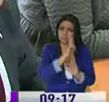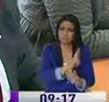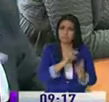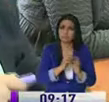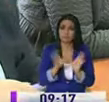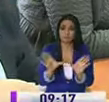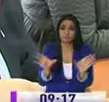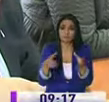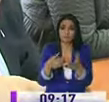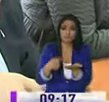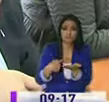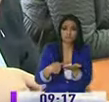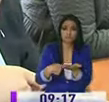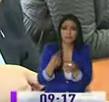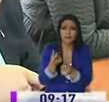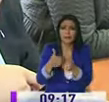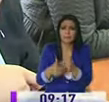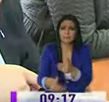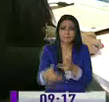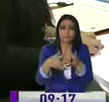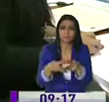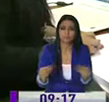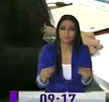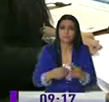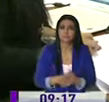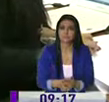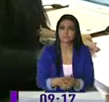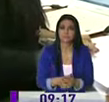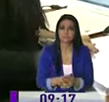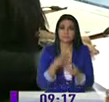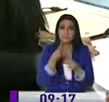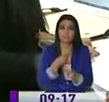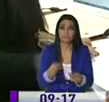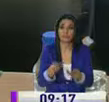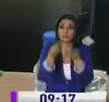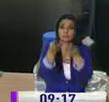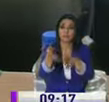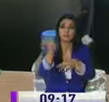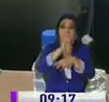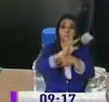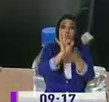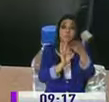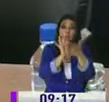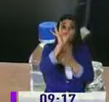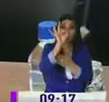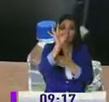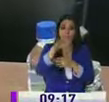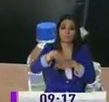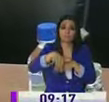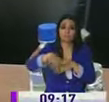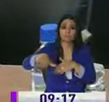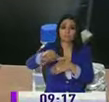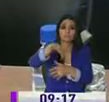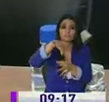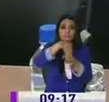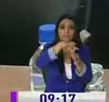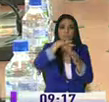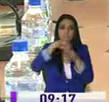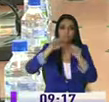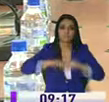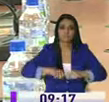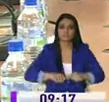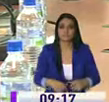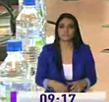espera en tratar este pedido de amnistía lo más pronto posible elevarlo mediante informe al pleno que deberá ser aprobado por las dos terceras partes de sus integrantes